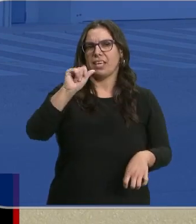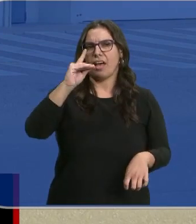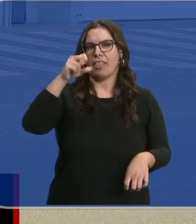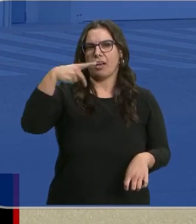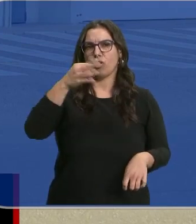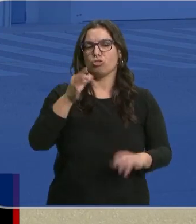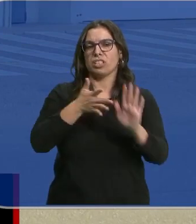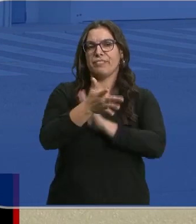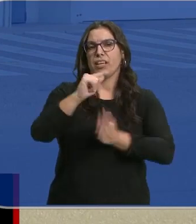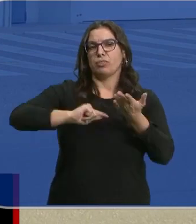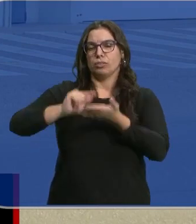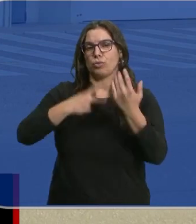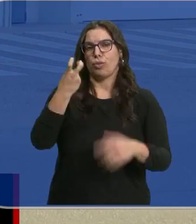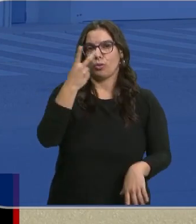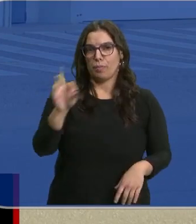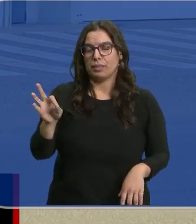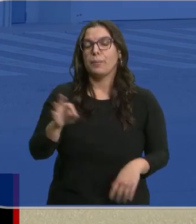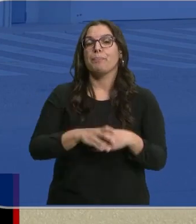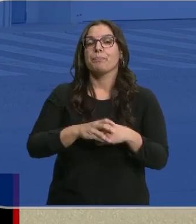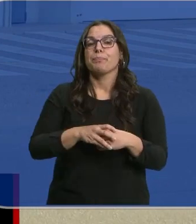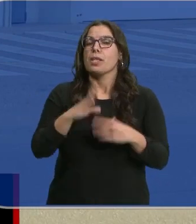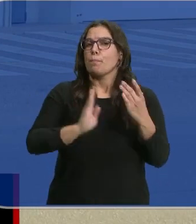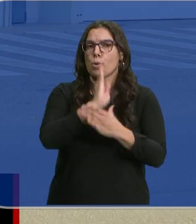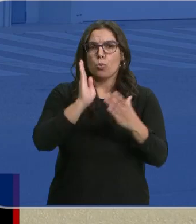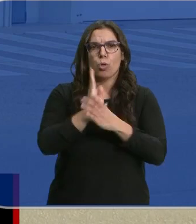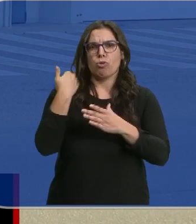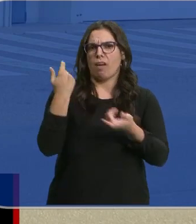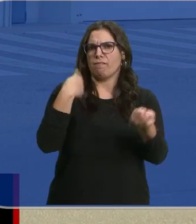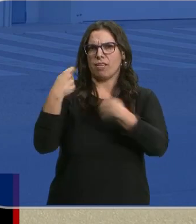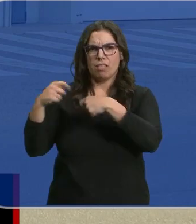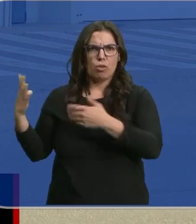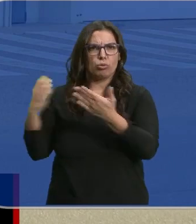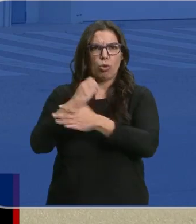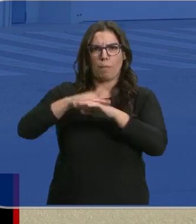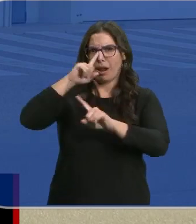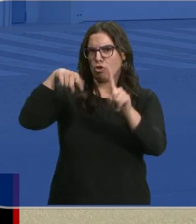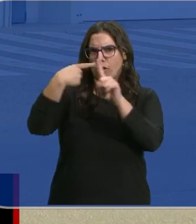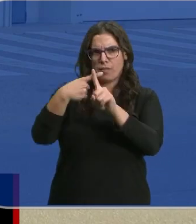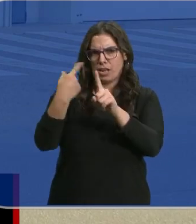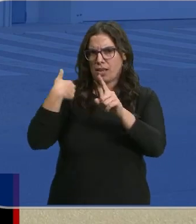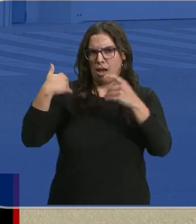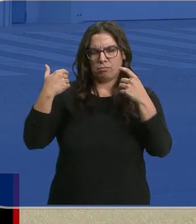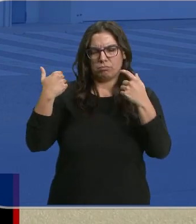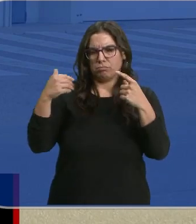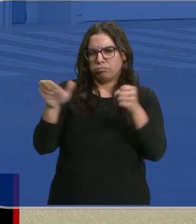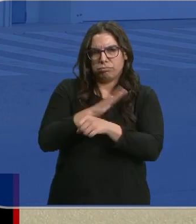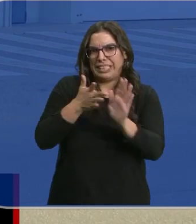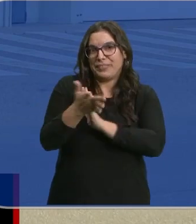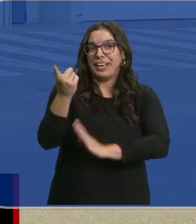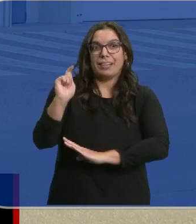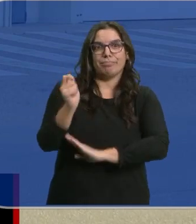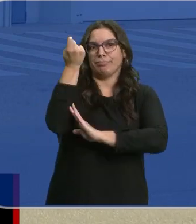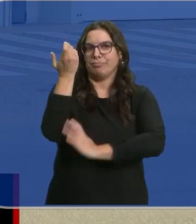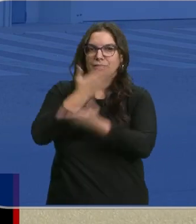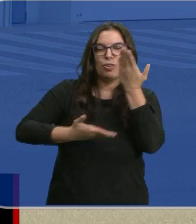ya 220 puestos de trabajo. Tiene toda la producción vendida para el año que viene. Un ejemplo de éxito de la